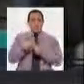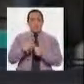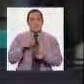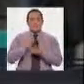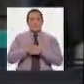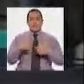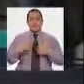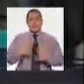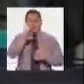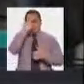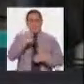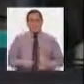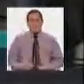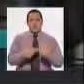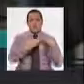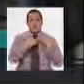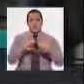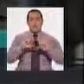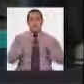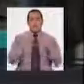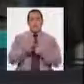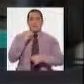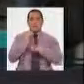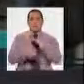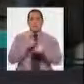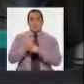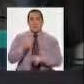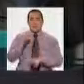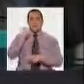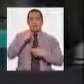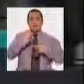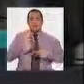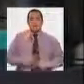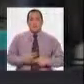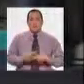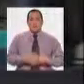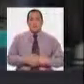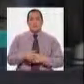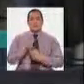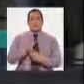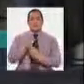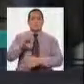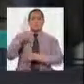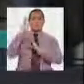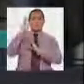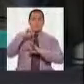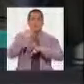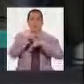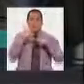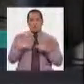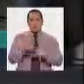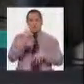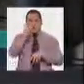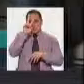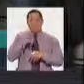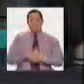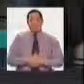que en mi condición de agente ante la Corte Interamericana de Derechos Humanos, expusimos ante el país